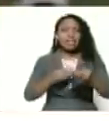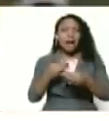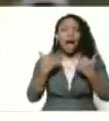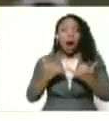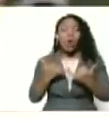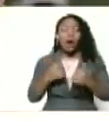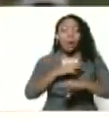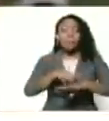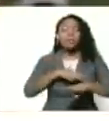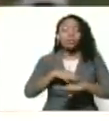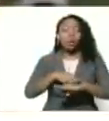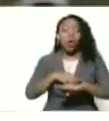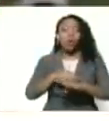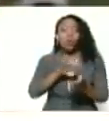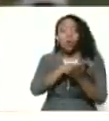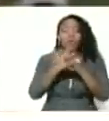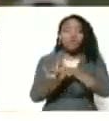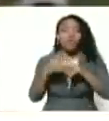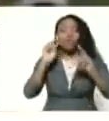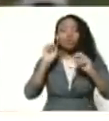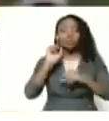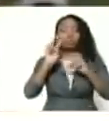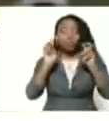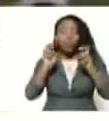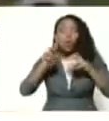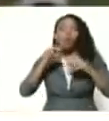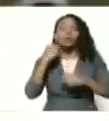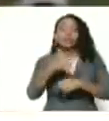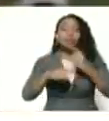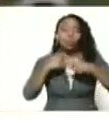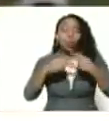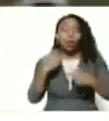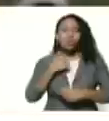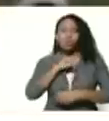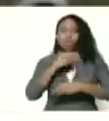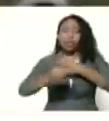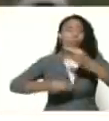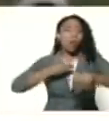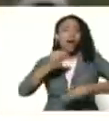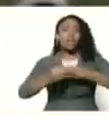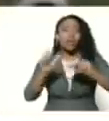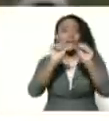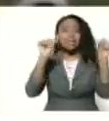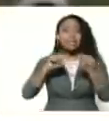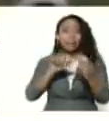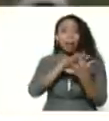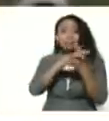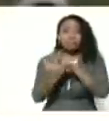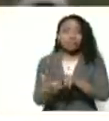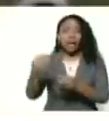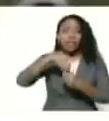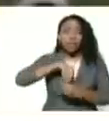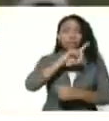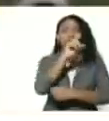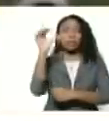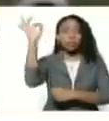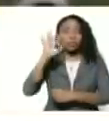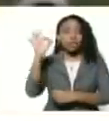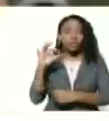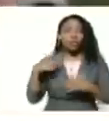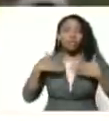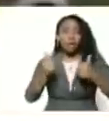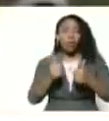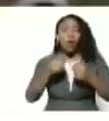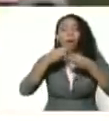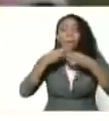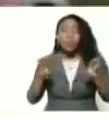gran misión Barrio Nuevo, Barrio Tricolor. ¿Qué no hemos hecho para que el sistema Barrio Adentro 100% salud y la